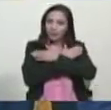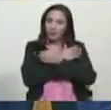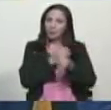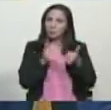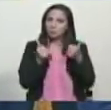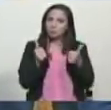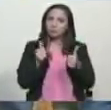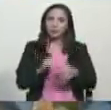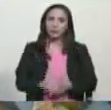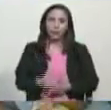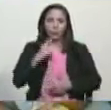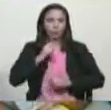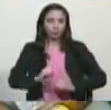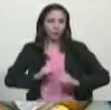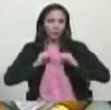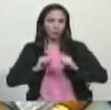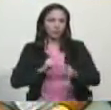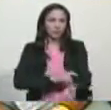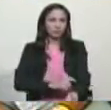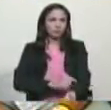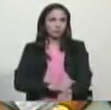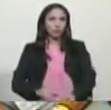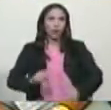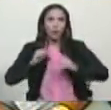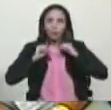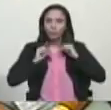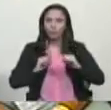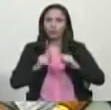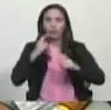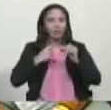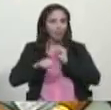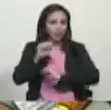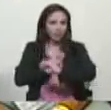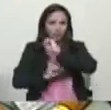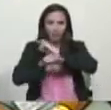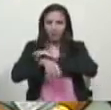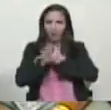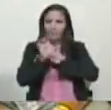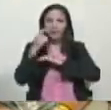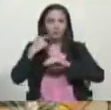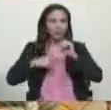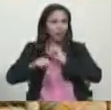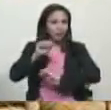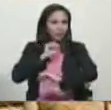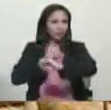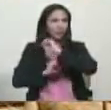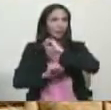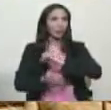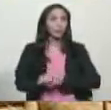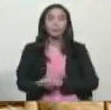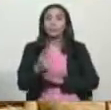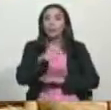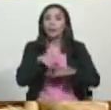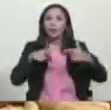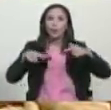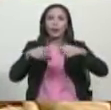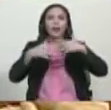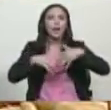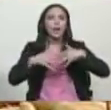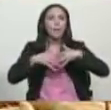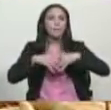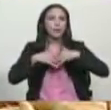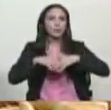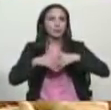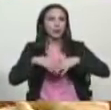ese coraje y esa valentía de defender nuestra patria, nuestro pueblo. Y aquí, el sector privado, el